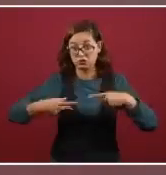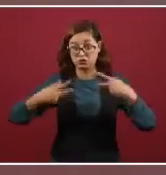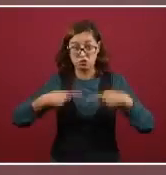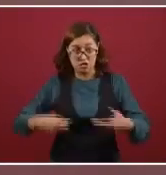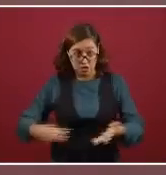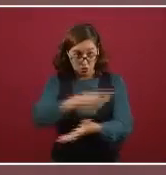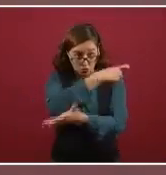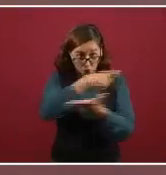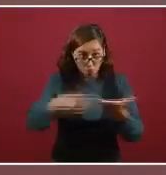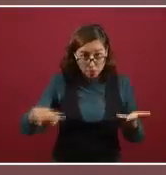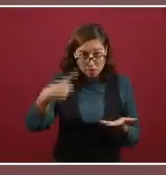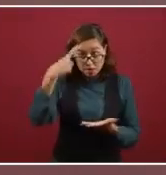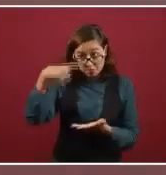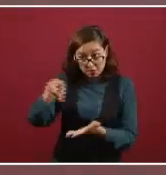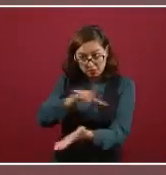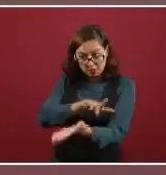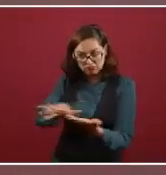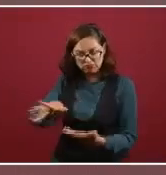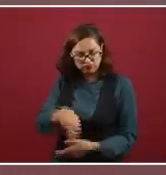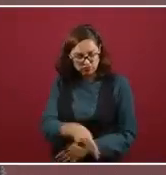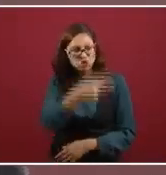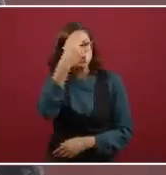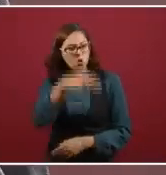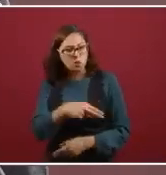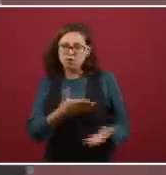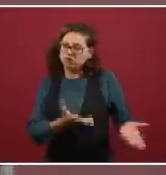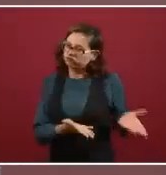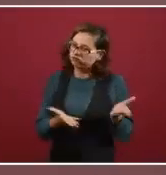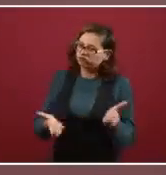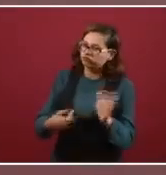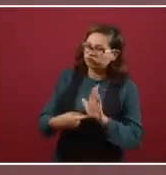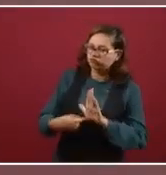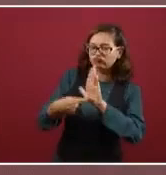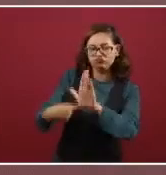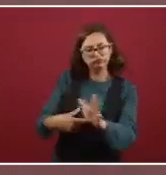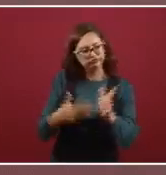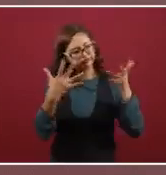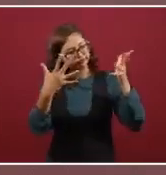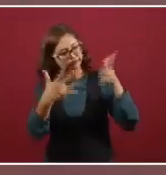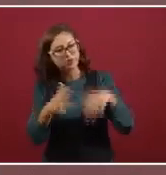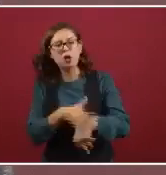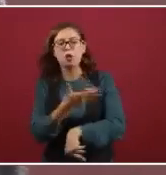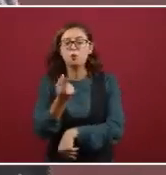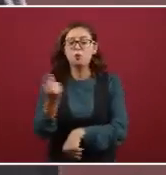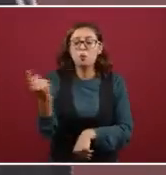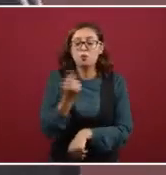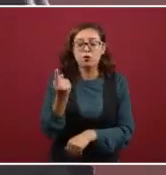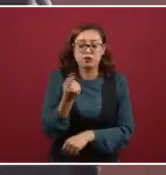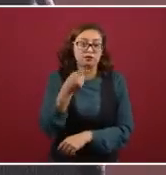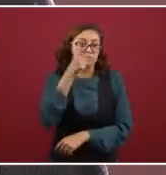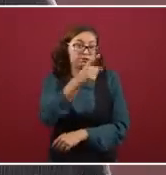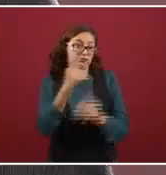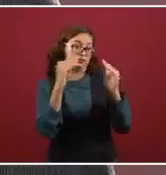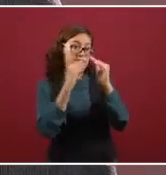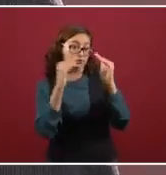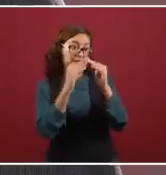la casa, porque aparte de que es un bien